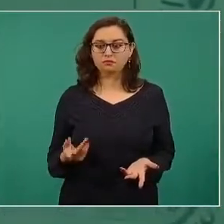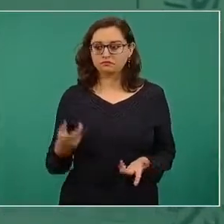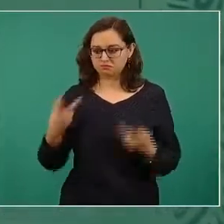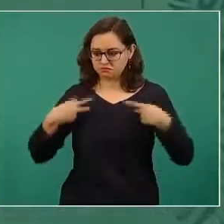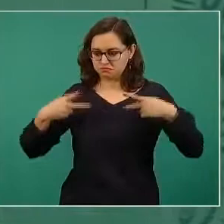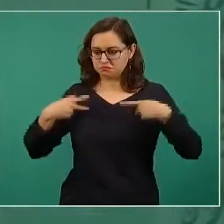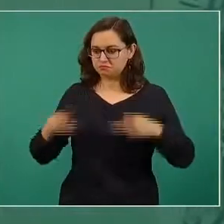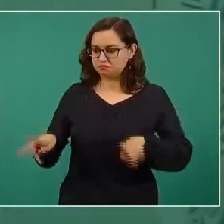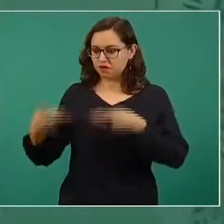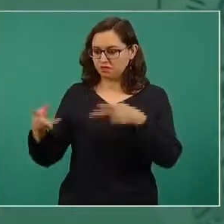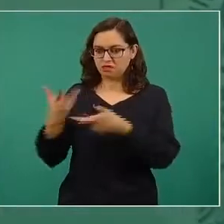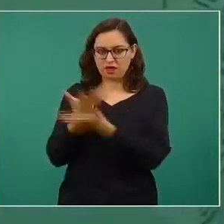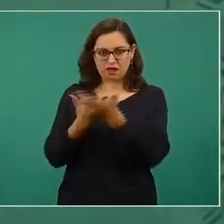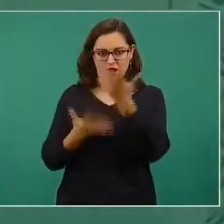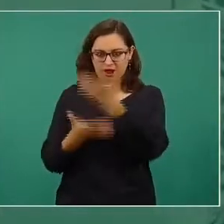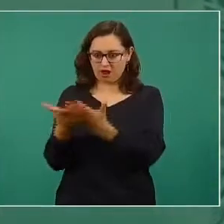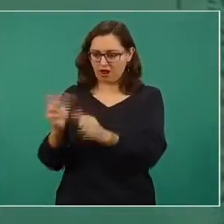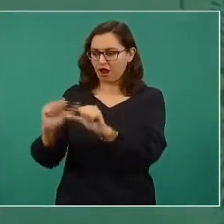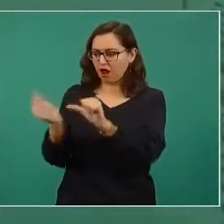artesanos,